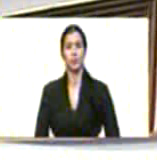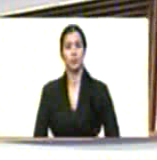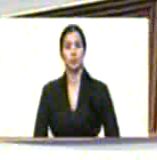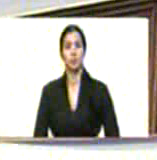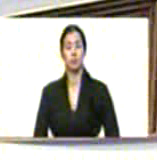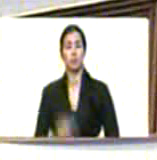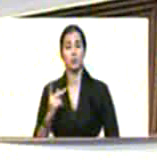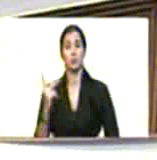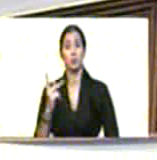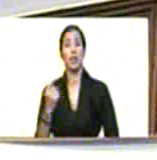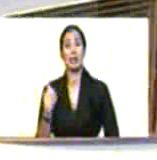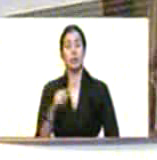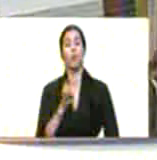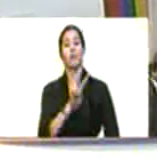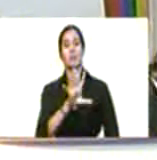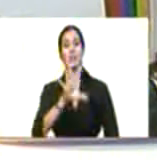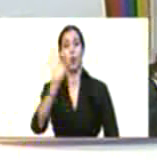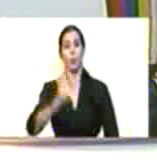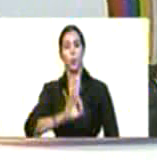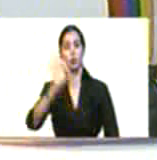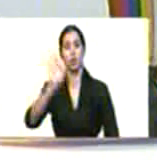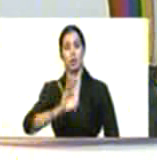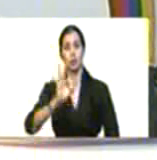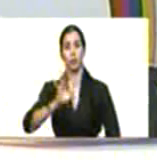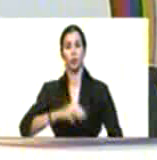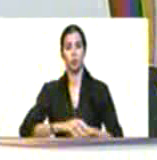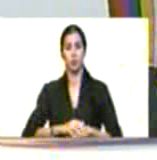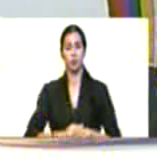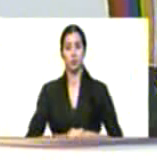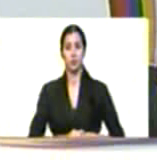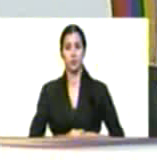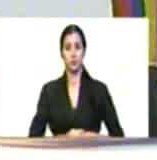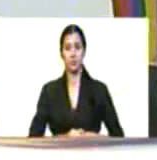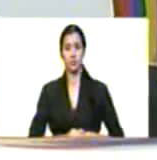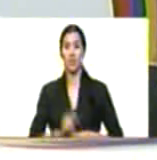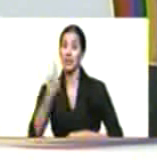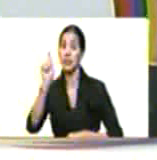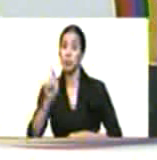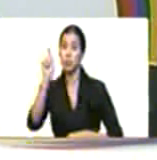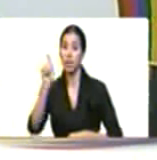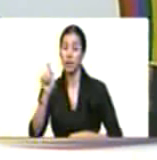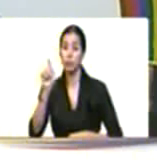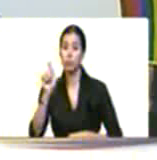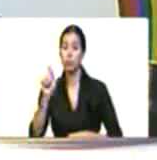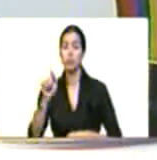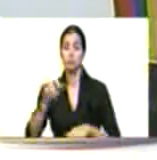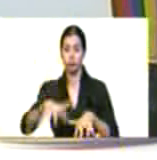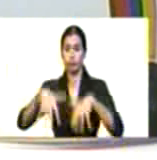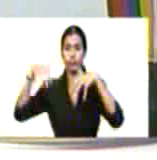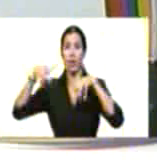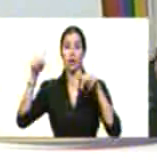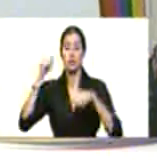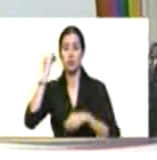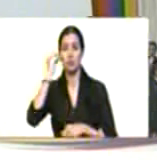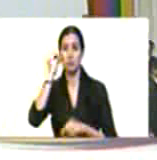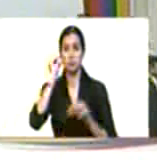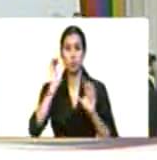Teníamos el 25% de la representación de diputados y de senadores. Aquí en este salón